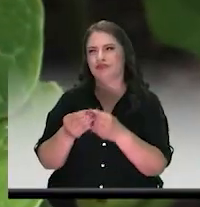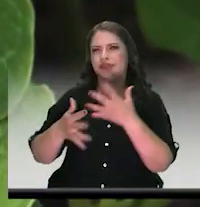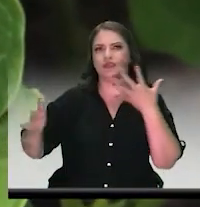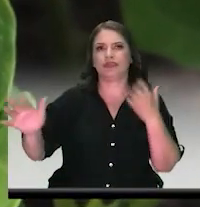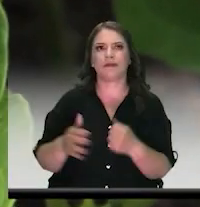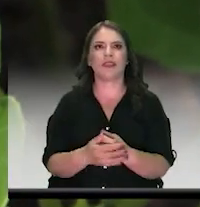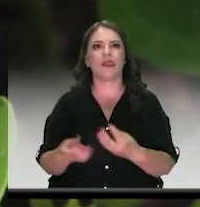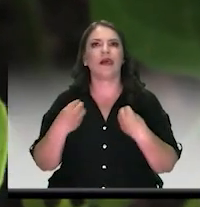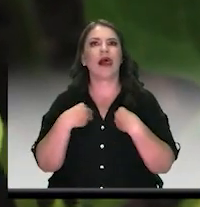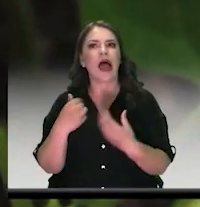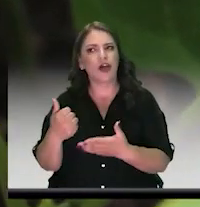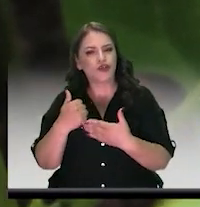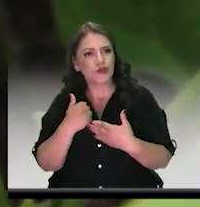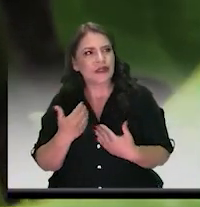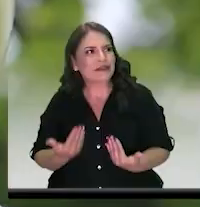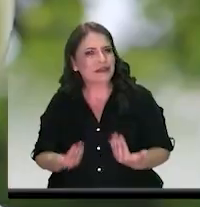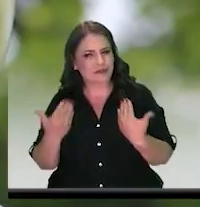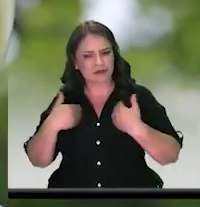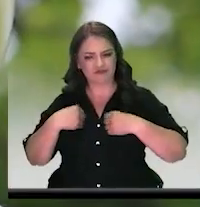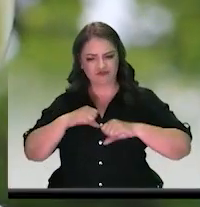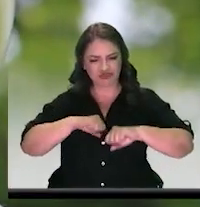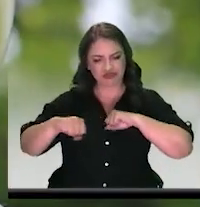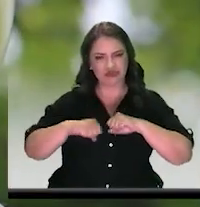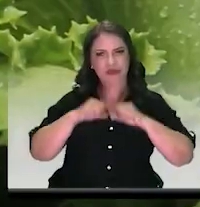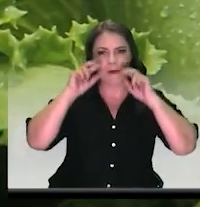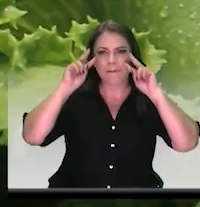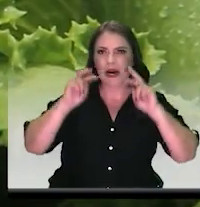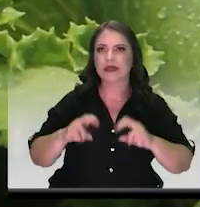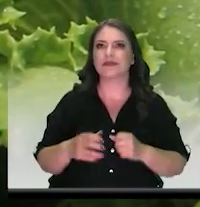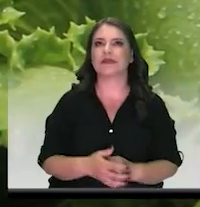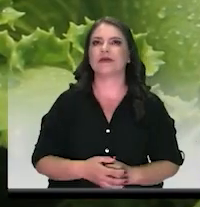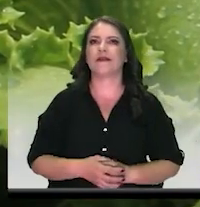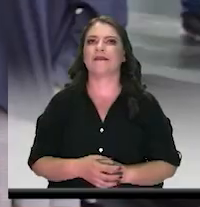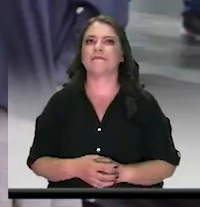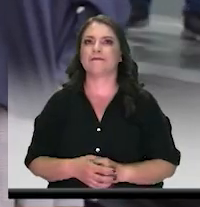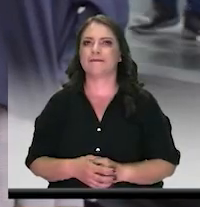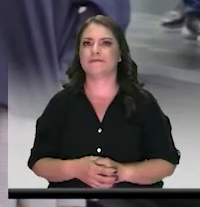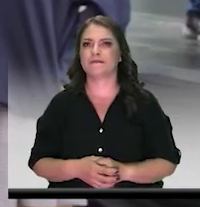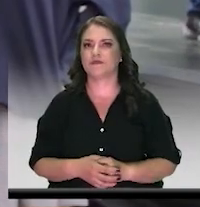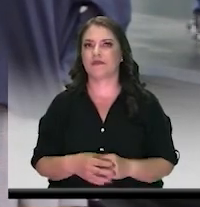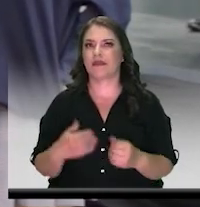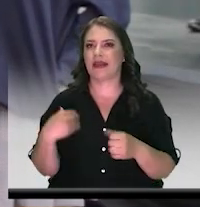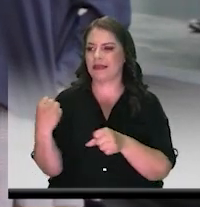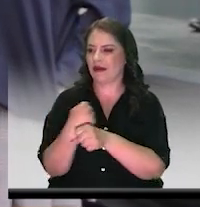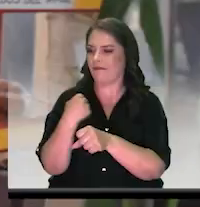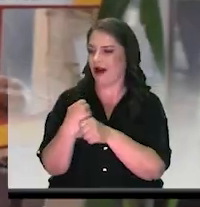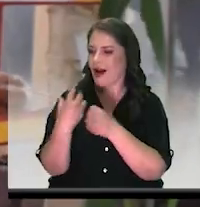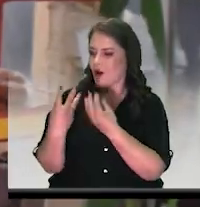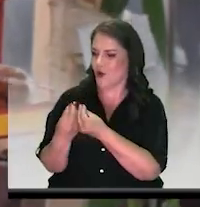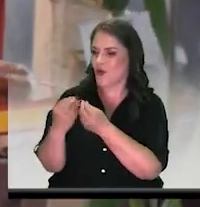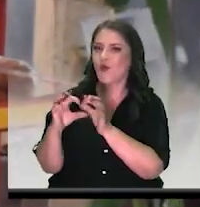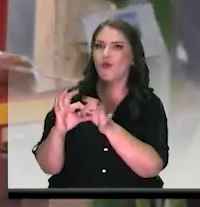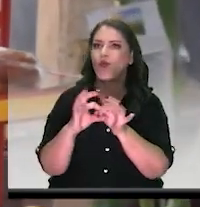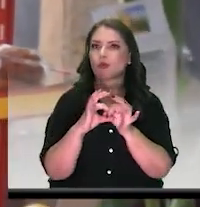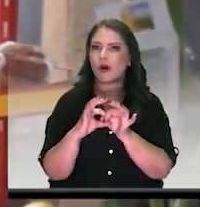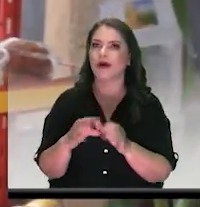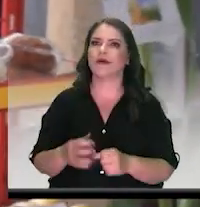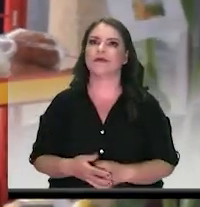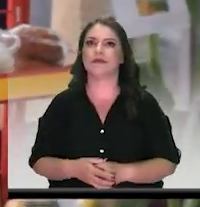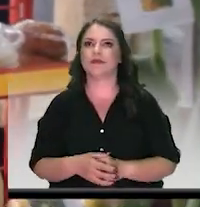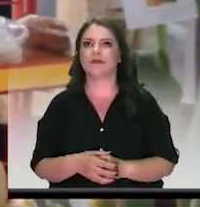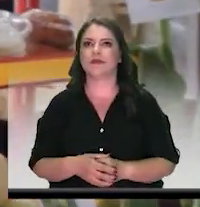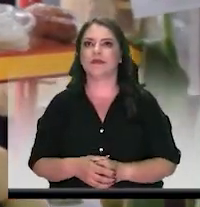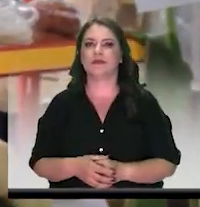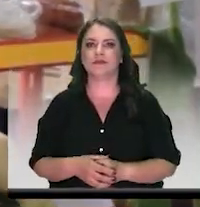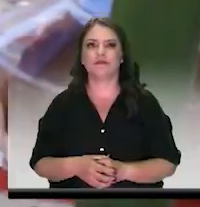hacer lo hagamos bien, a investigar, a trabajar en grupo, a observar